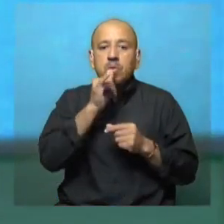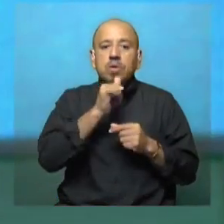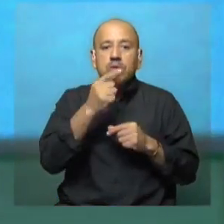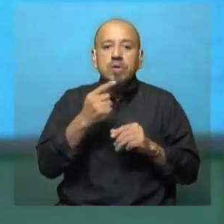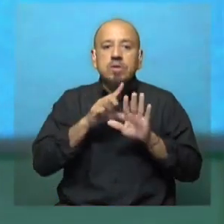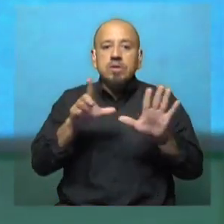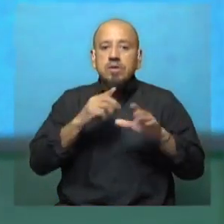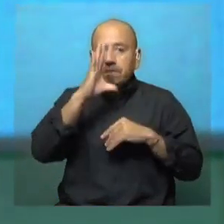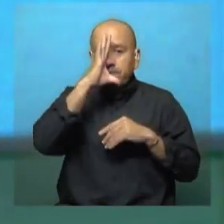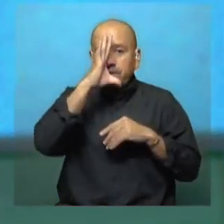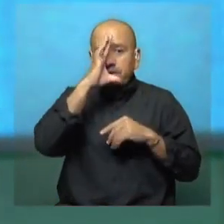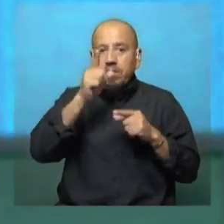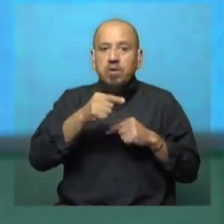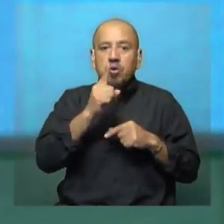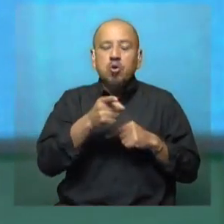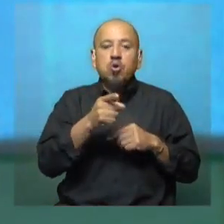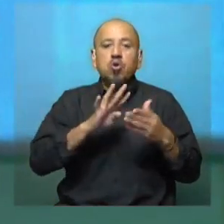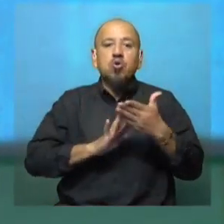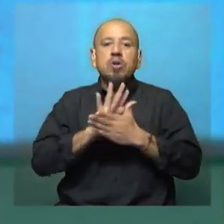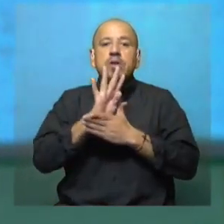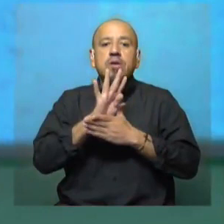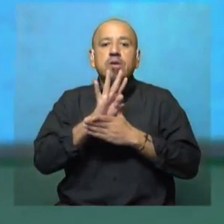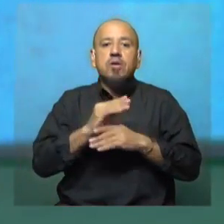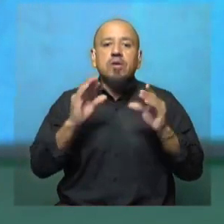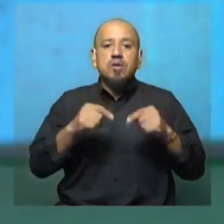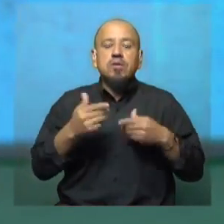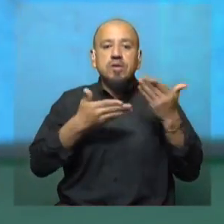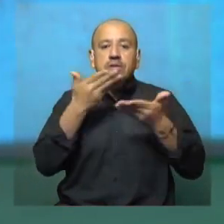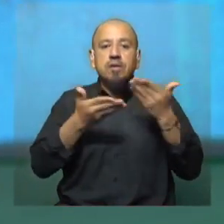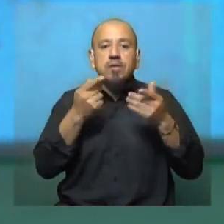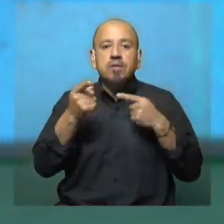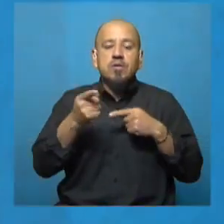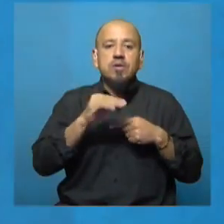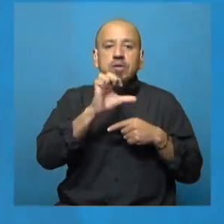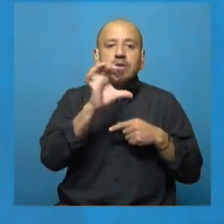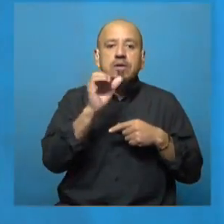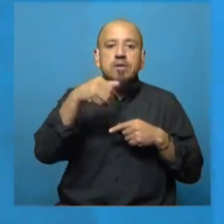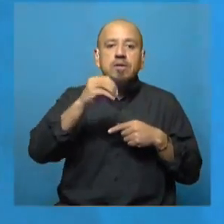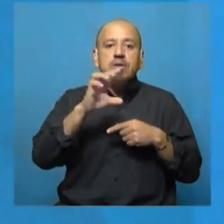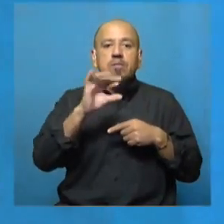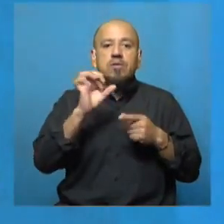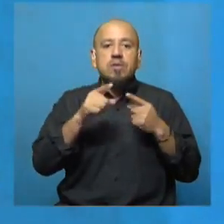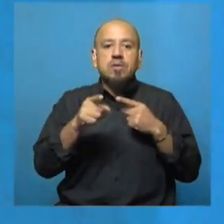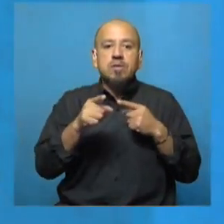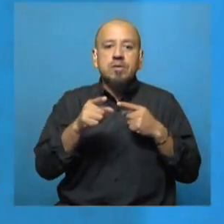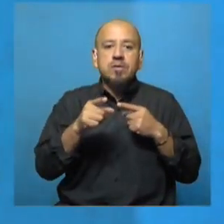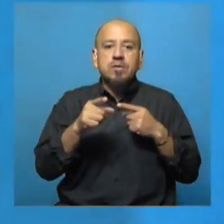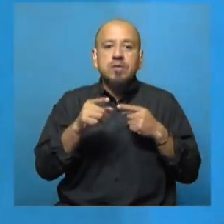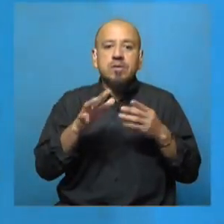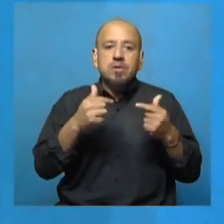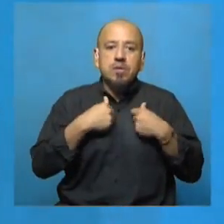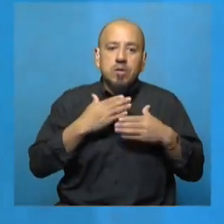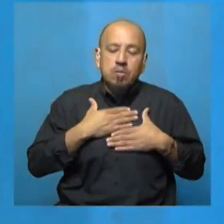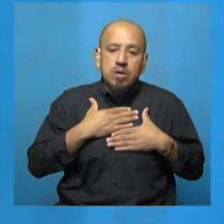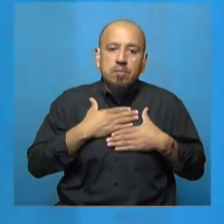17 de febrero en la Nelly goitinho una noche de tablado esto que hablábamos Bueno para mí